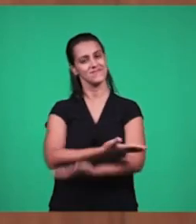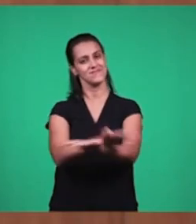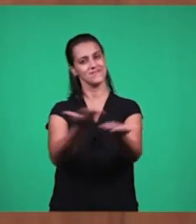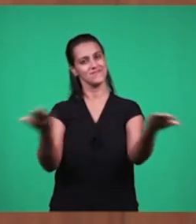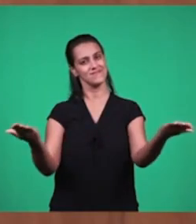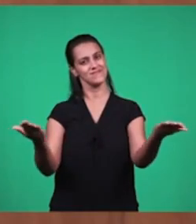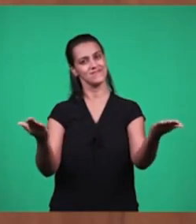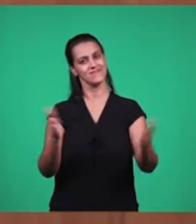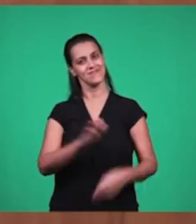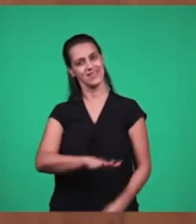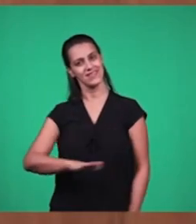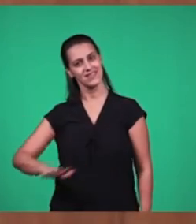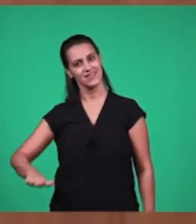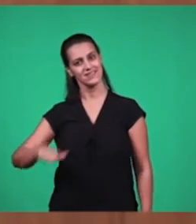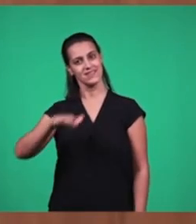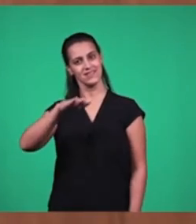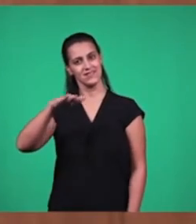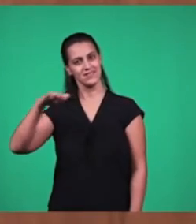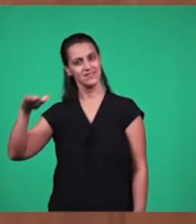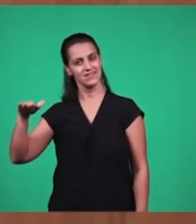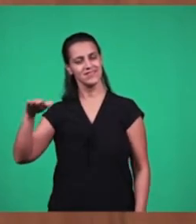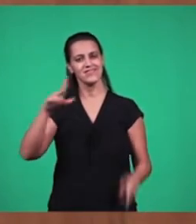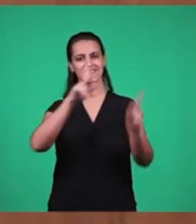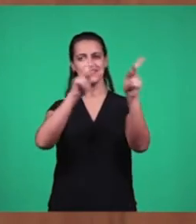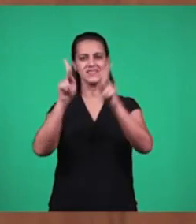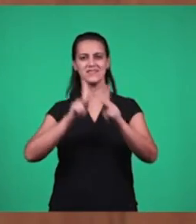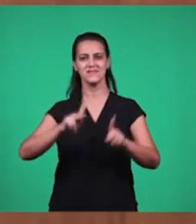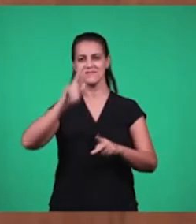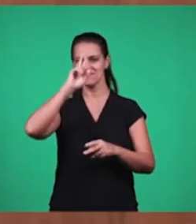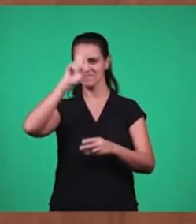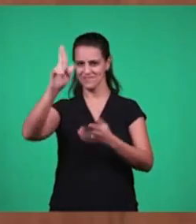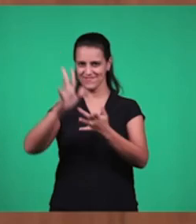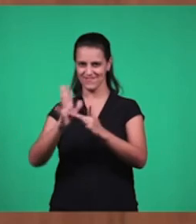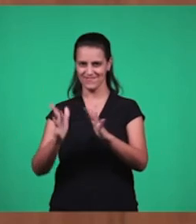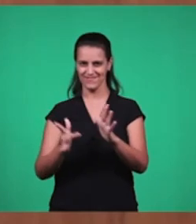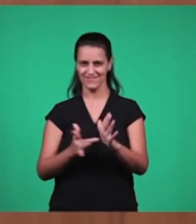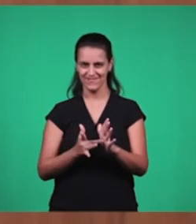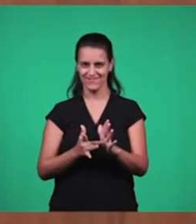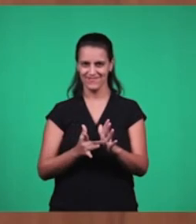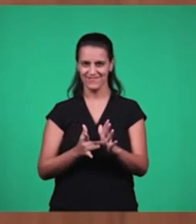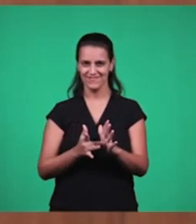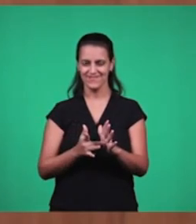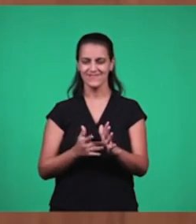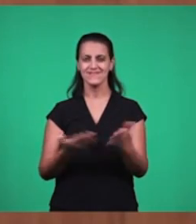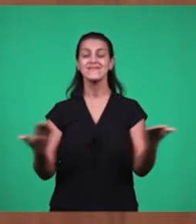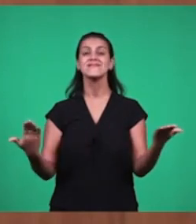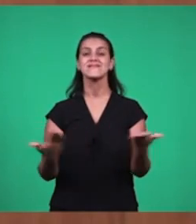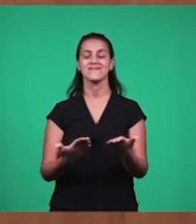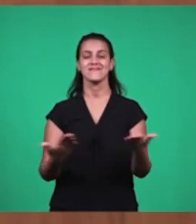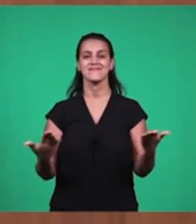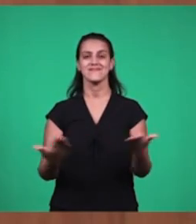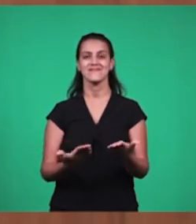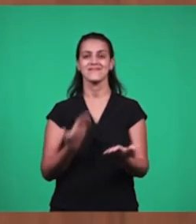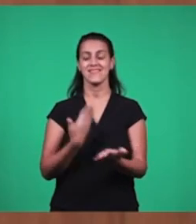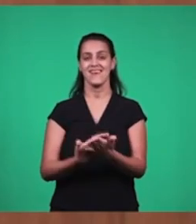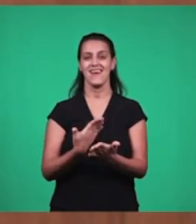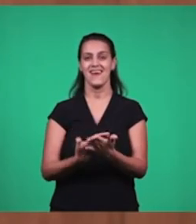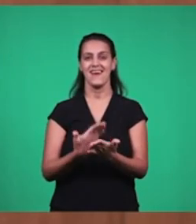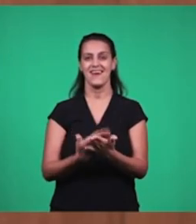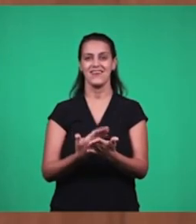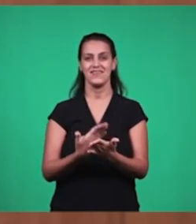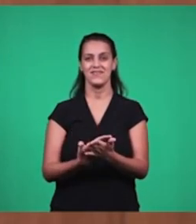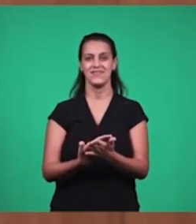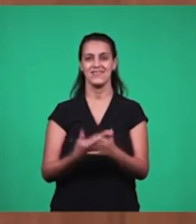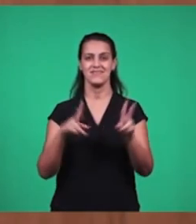Nosotros saludamos a los niños y a los adolescentes con la paz del Señor Jesús. Hoy vamos a tener una